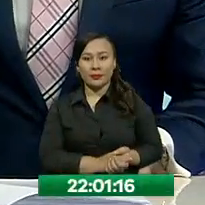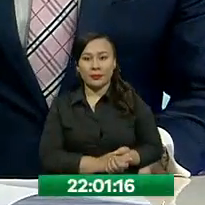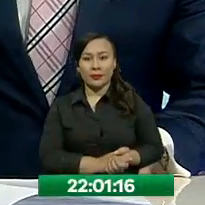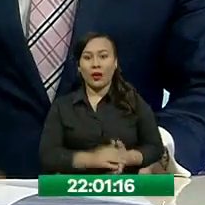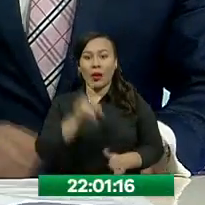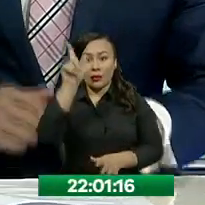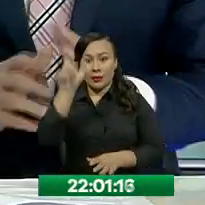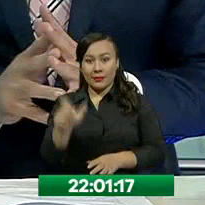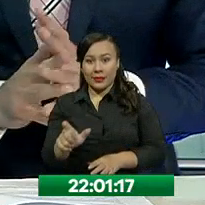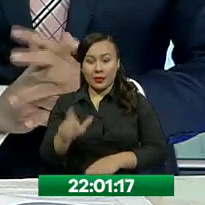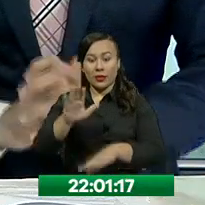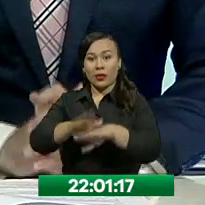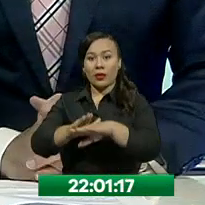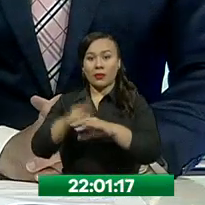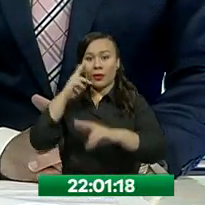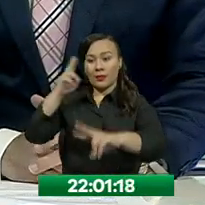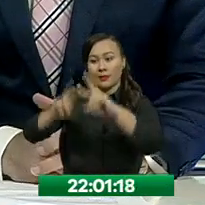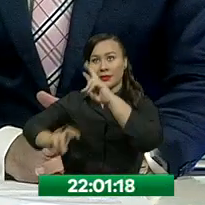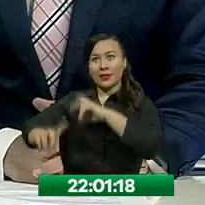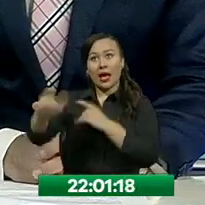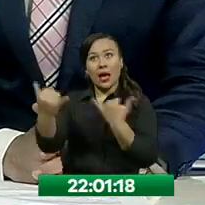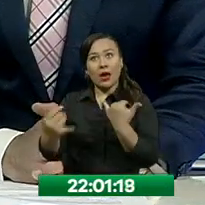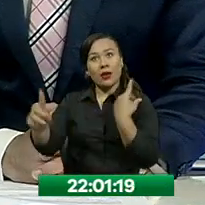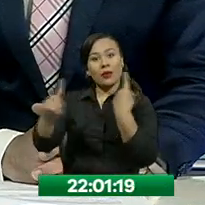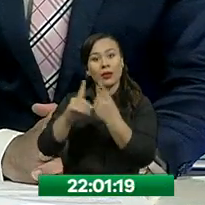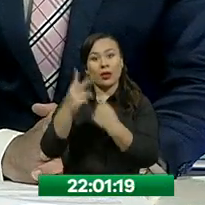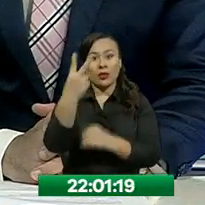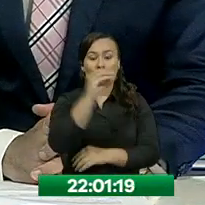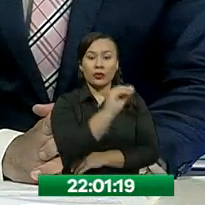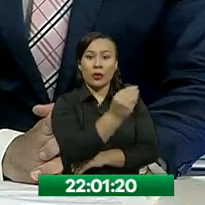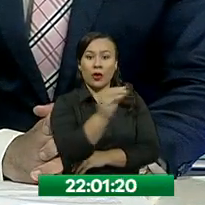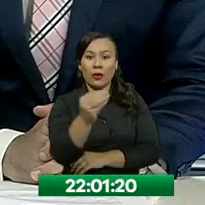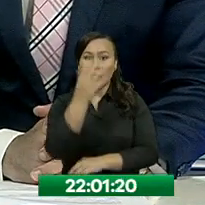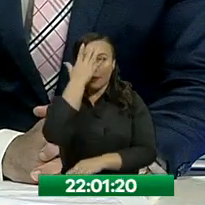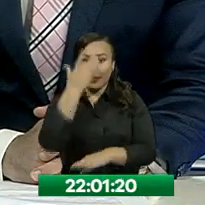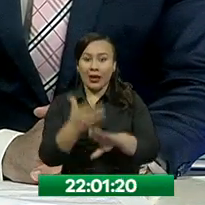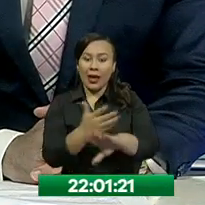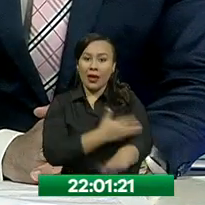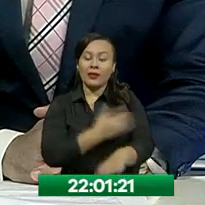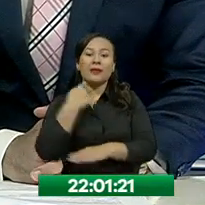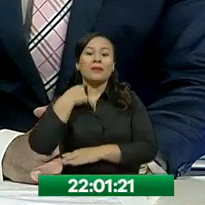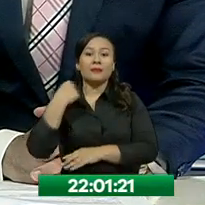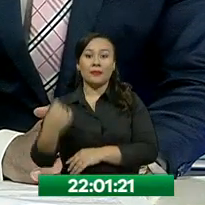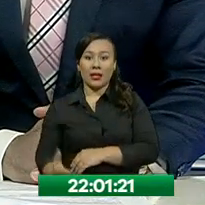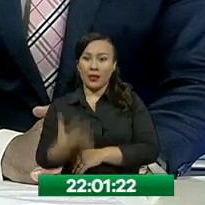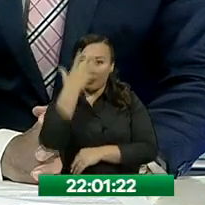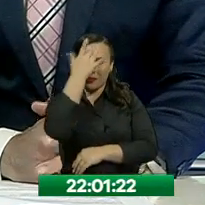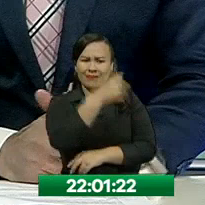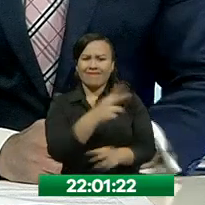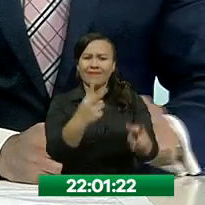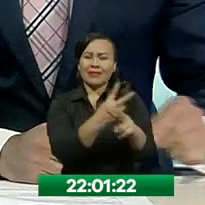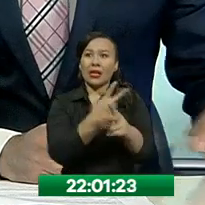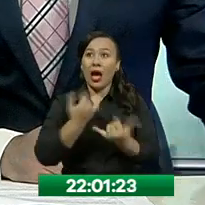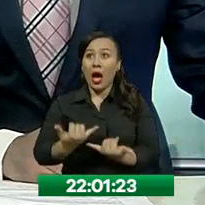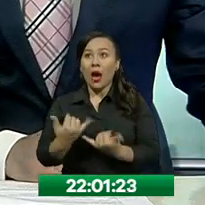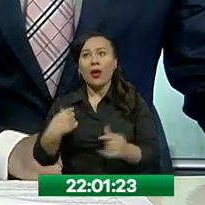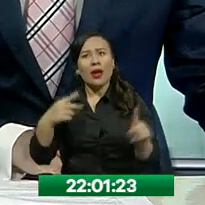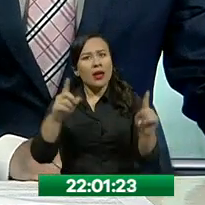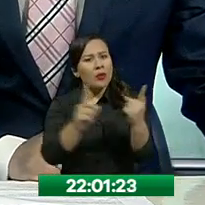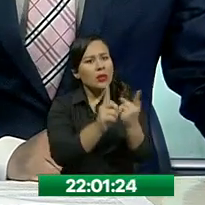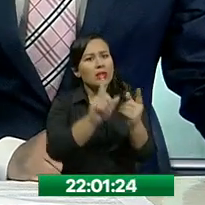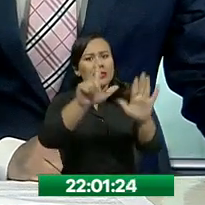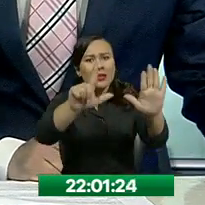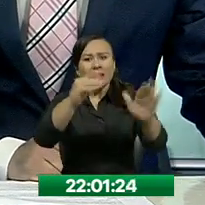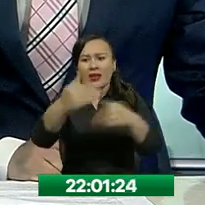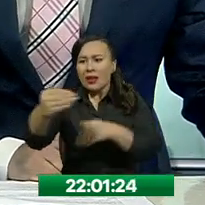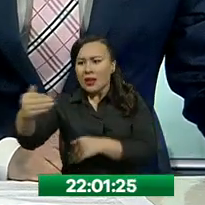Un hombre es investigado por la fiscalía tras hallar a 2 adolescentes quienes fueron declaradas como desaparecidas en condiciones precarias junto a otros 7 menores